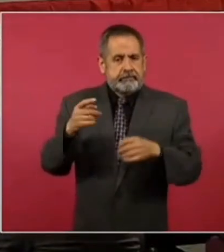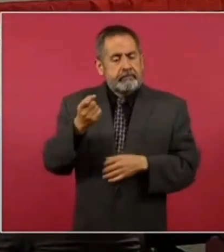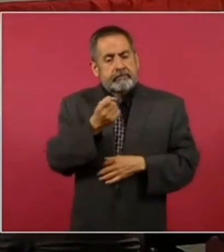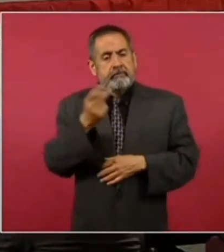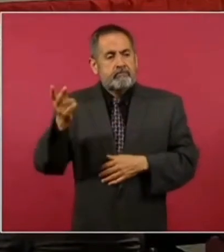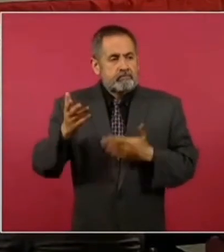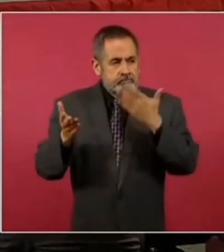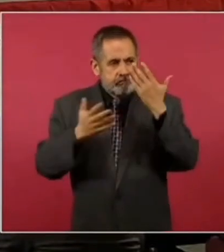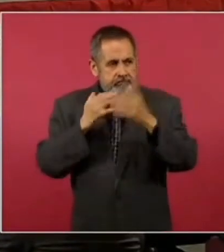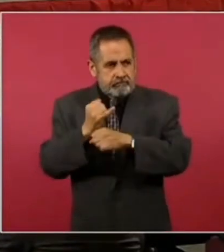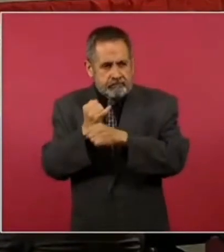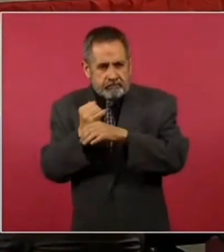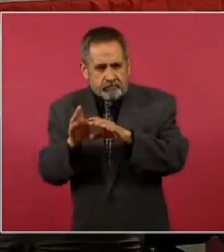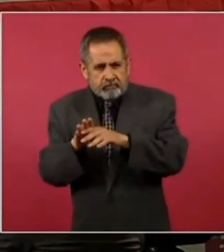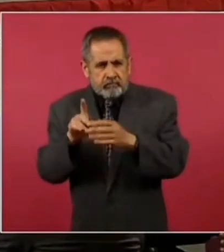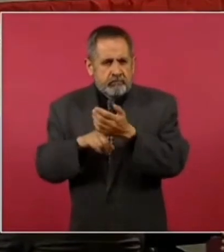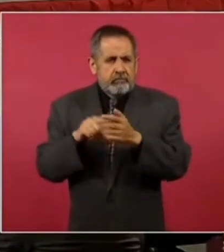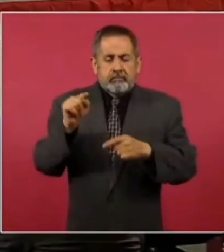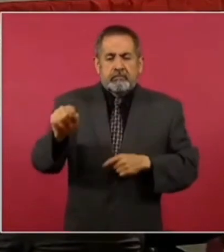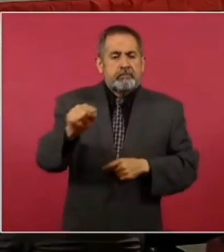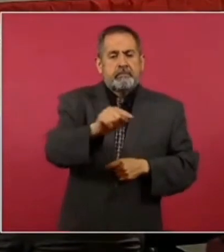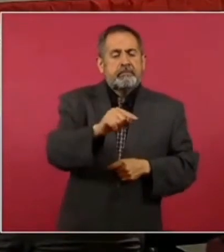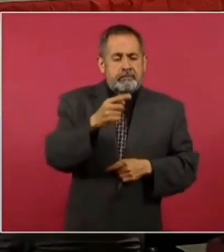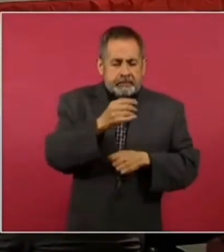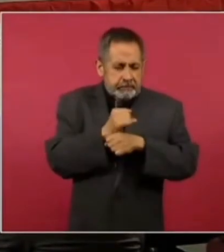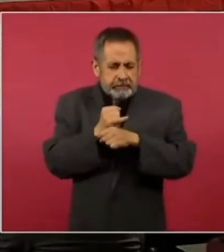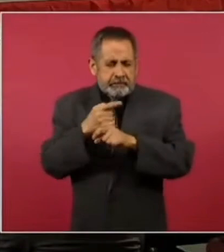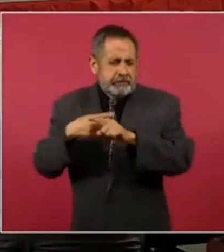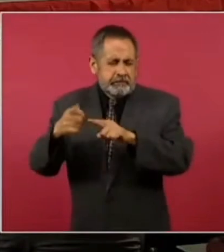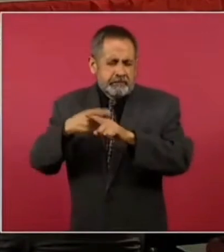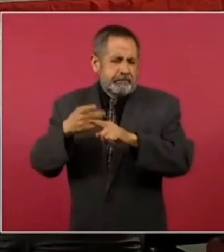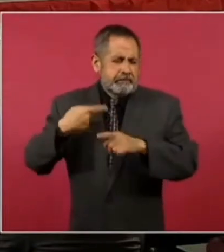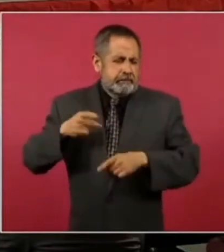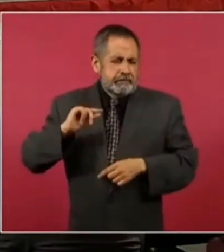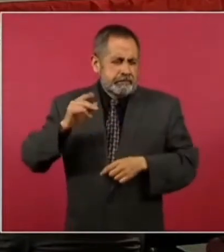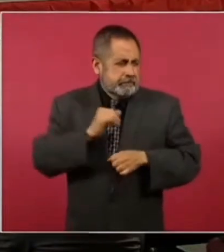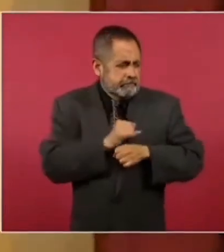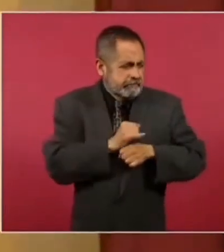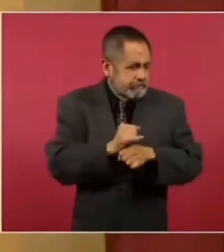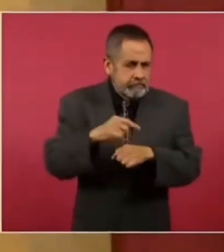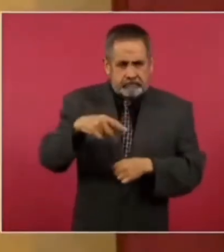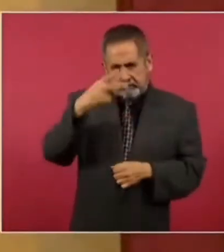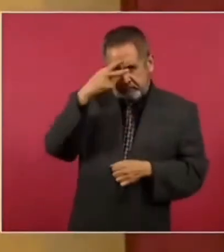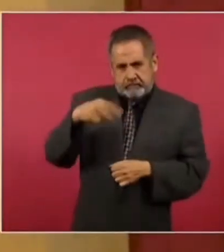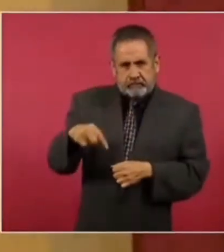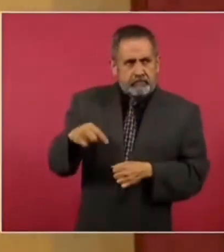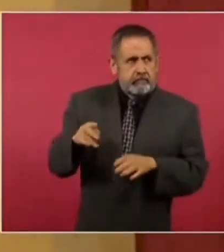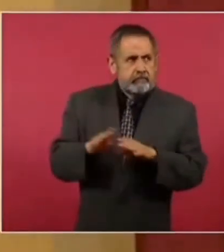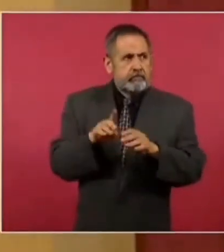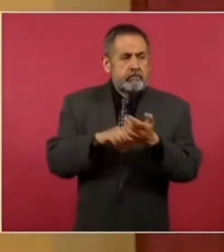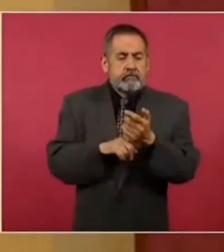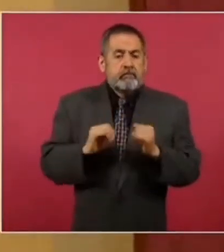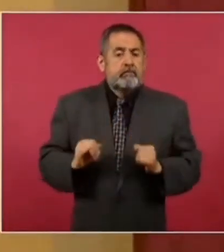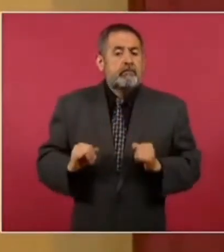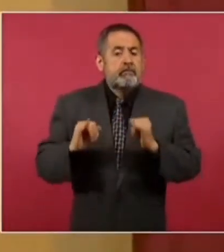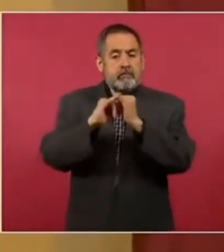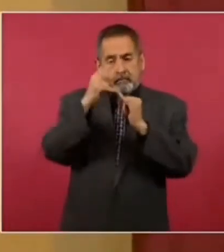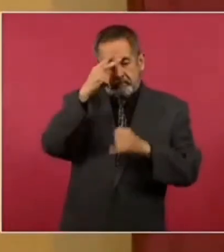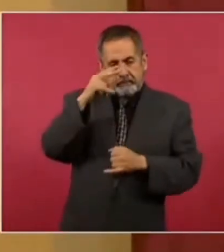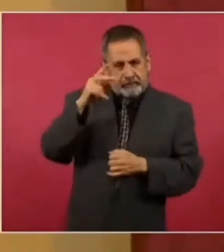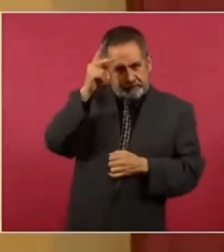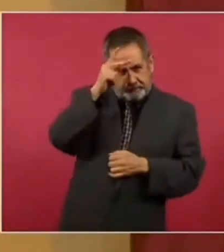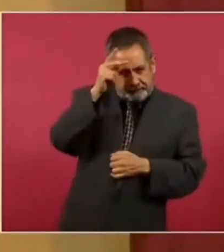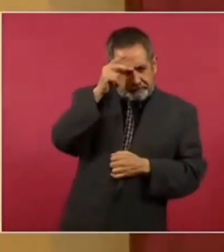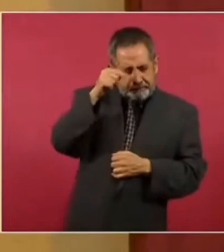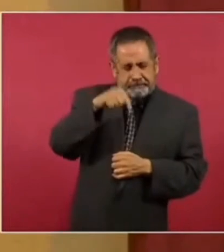algunos estudios cualitativos que han hecho diversos investigadores mexicanos del Instituto Mexicano de Psiquiatría y de